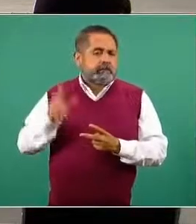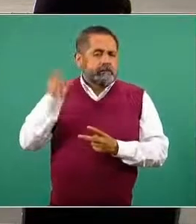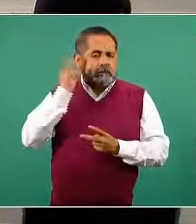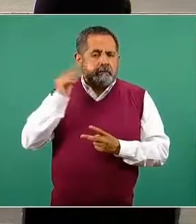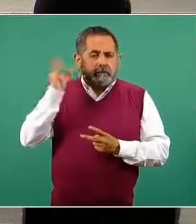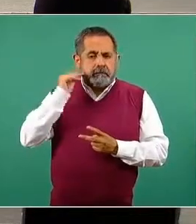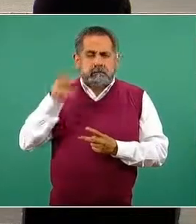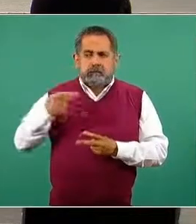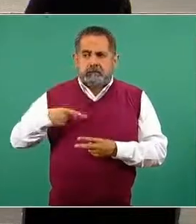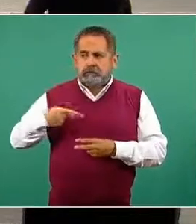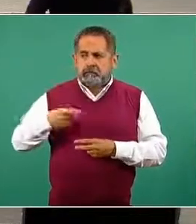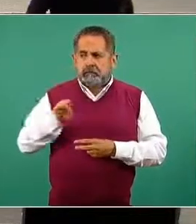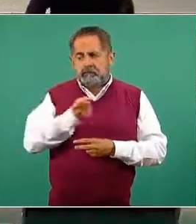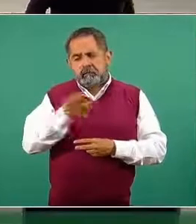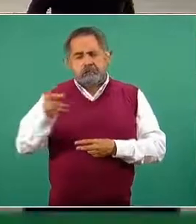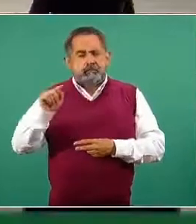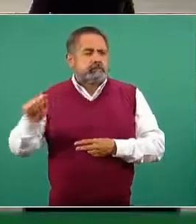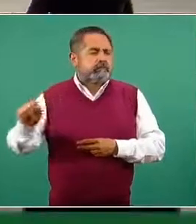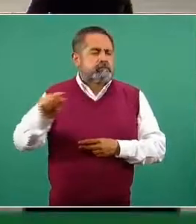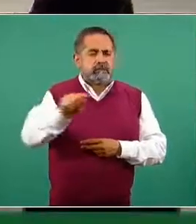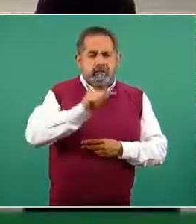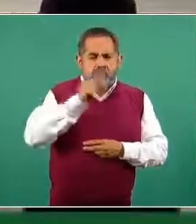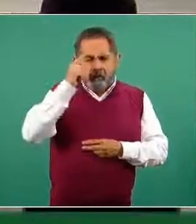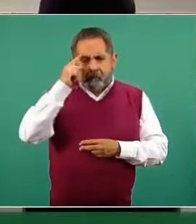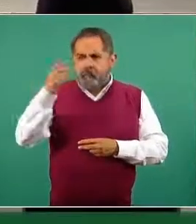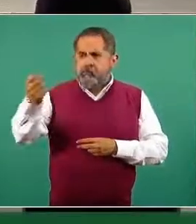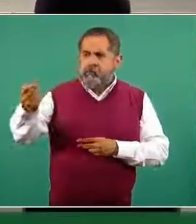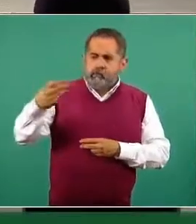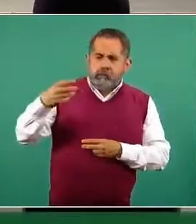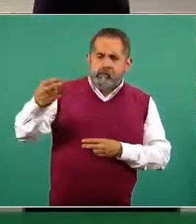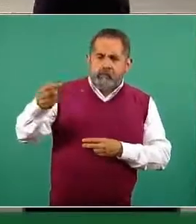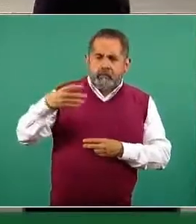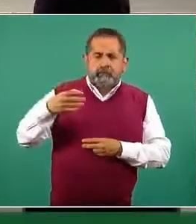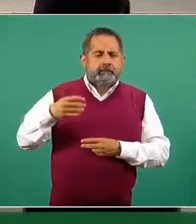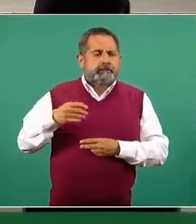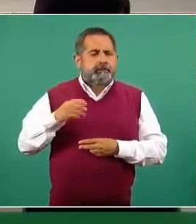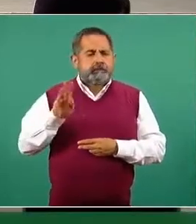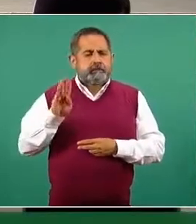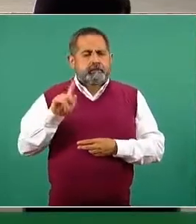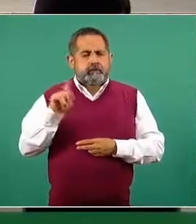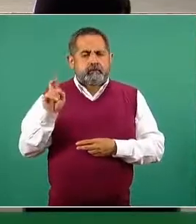de personas que han enviado a